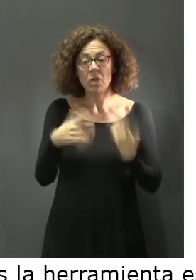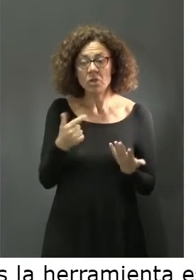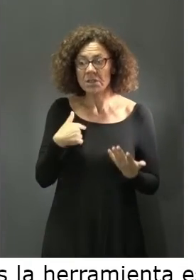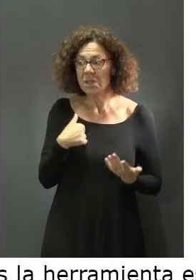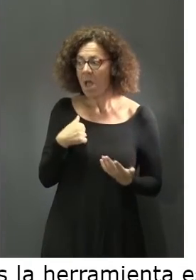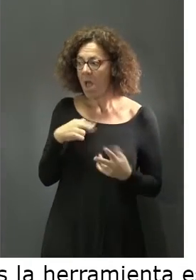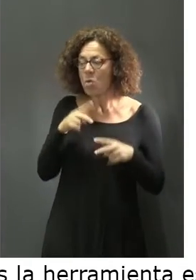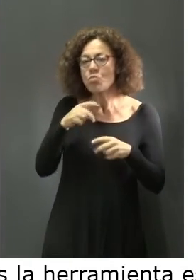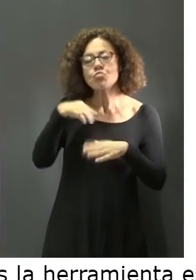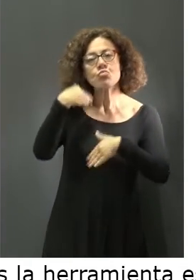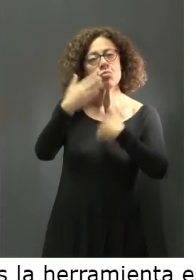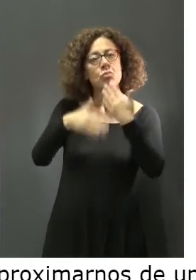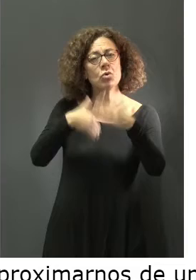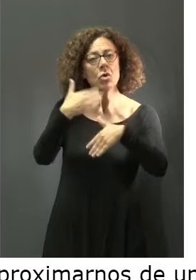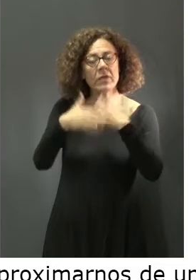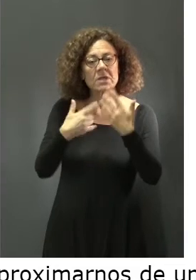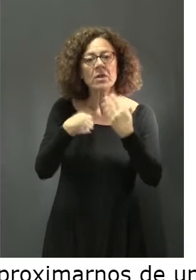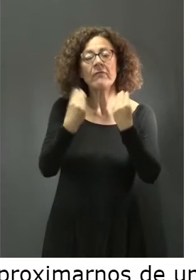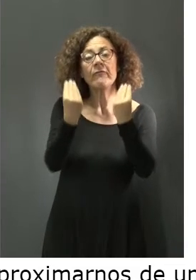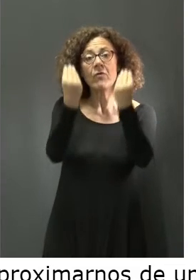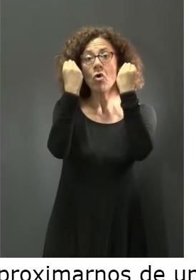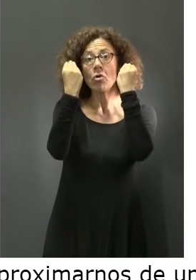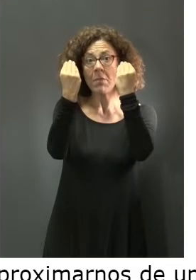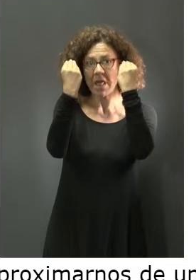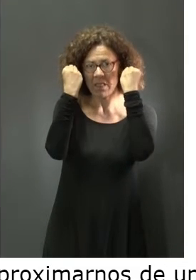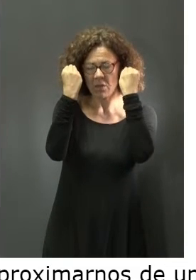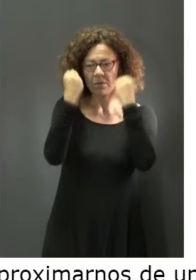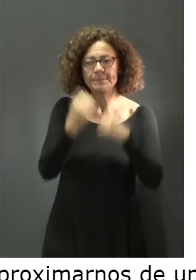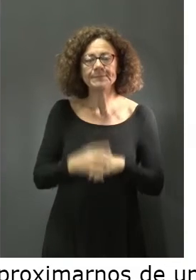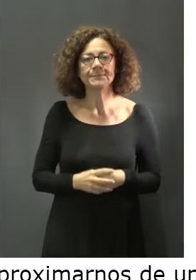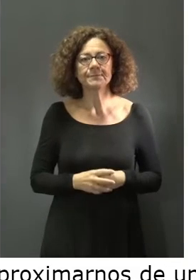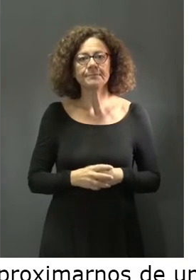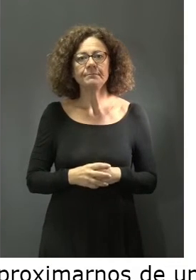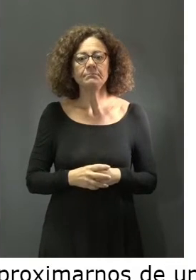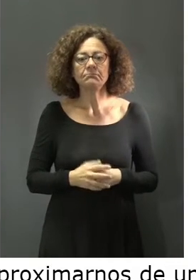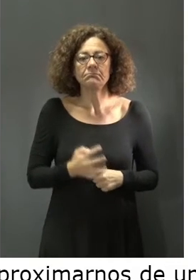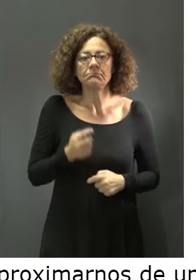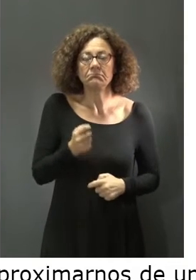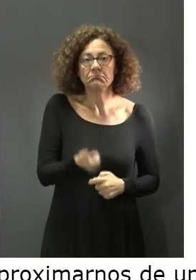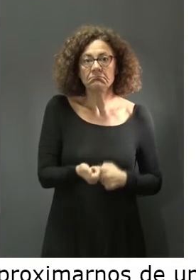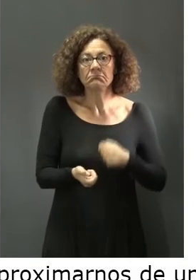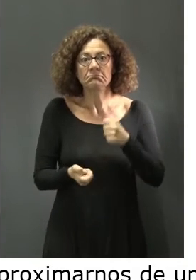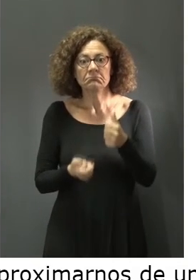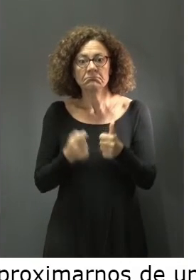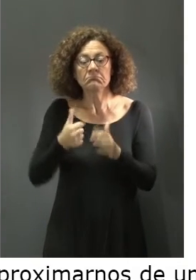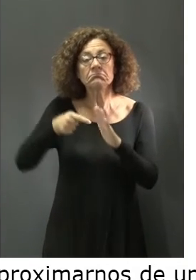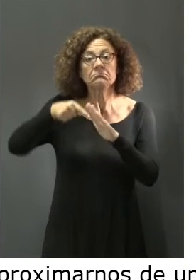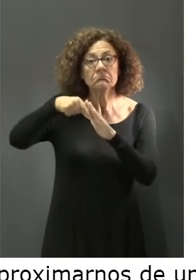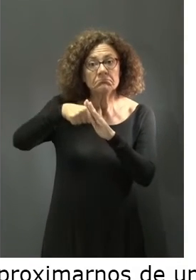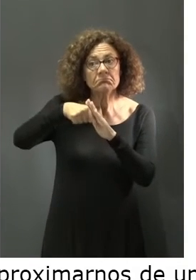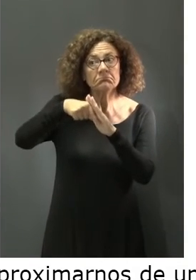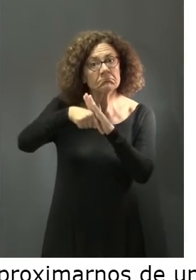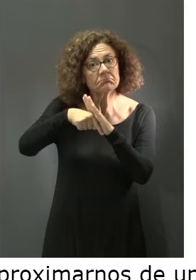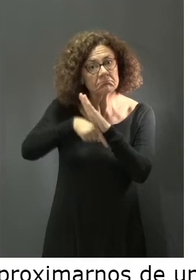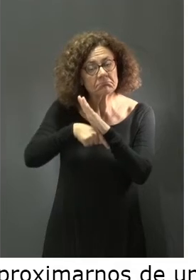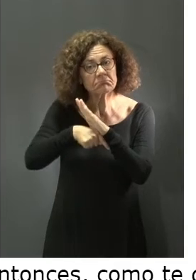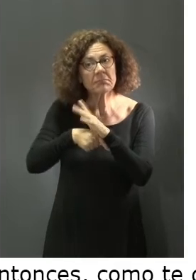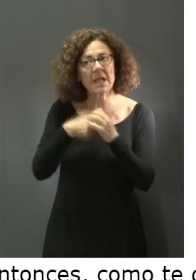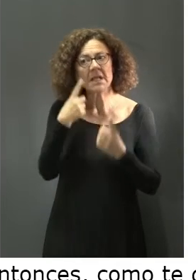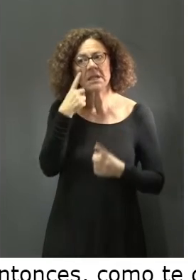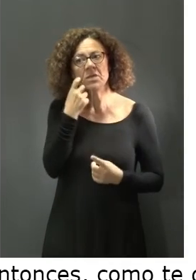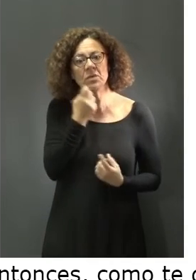así un proceso de formación. Y a medida que ahondas, pues te das cuenta de que las